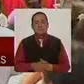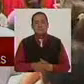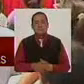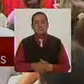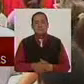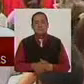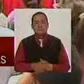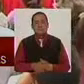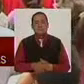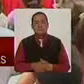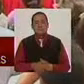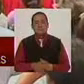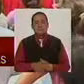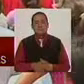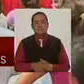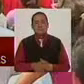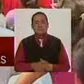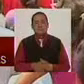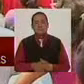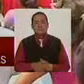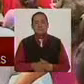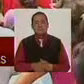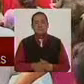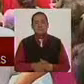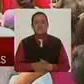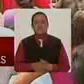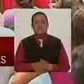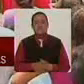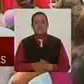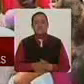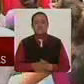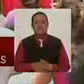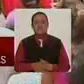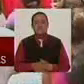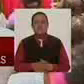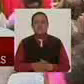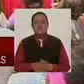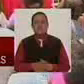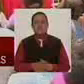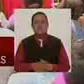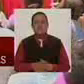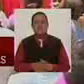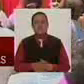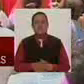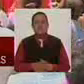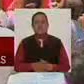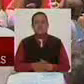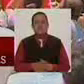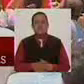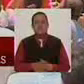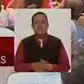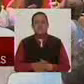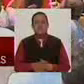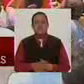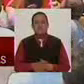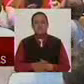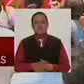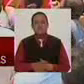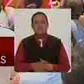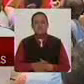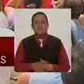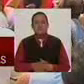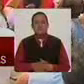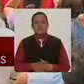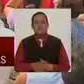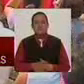hijigacho, unima, tu hijigacho, apimamo, tu hijigacho, vestiamo, dunu, de casi iscam, tacuimi, tamo nunke, tu